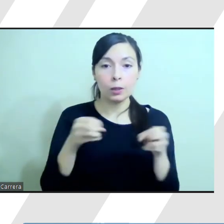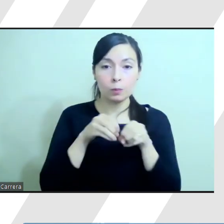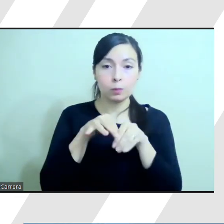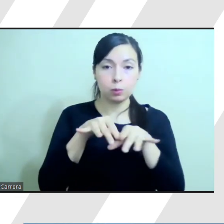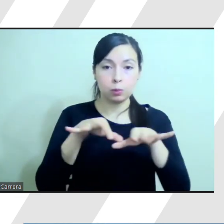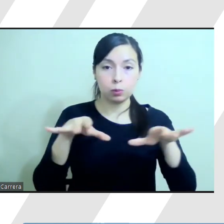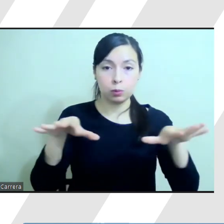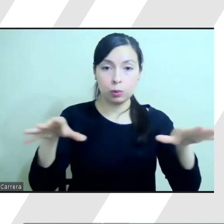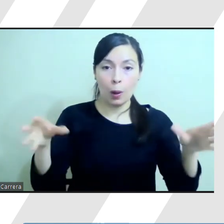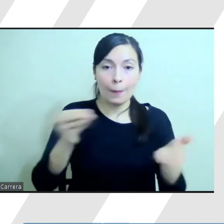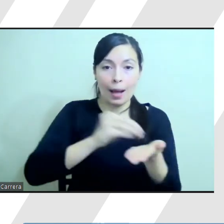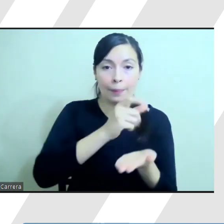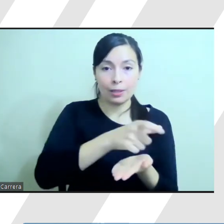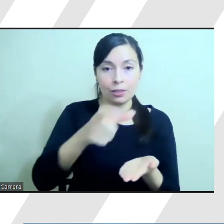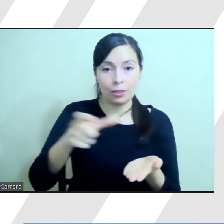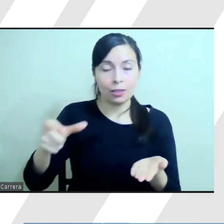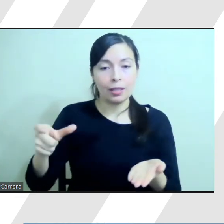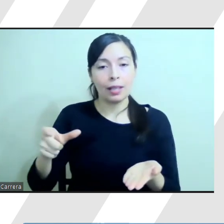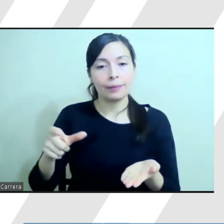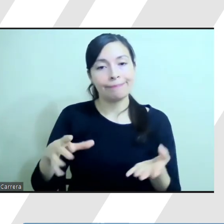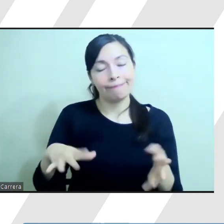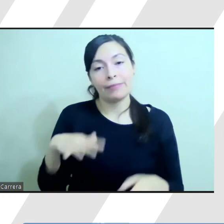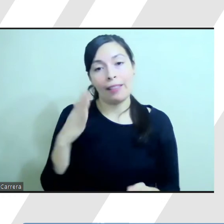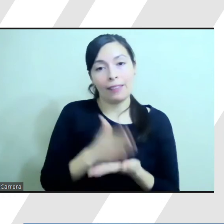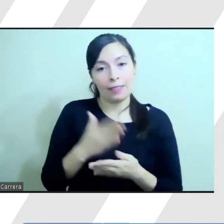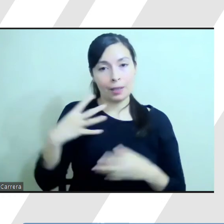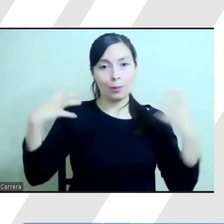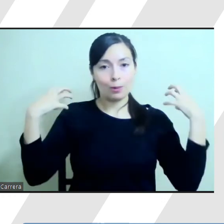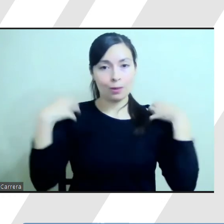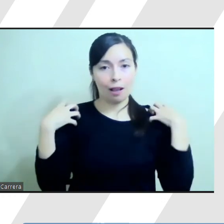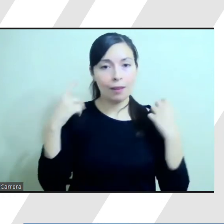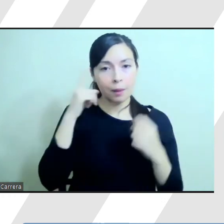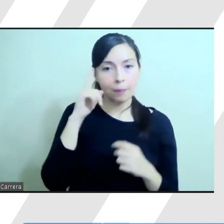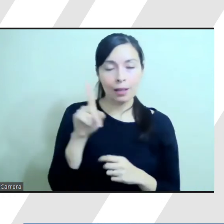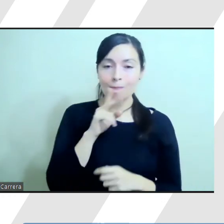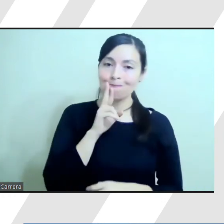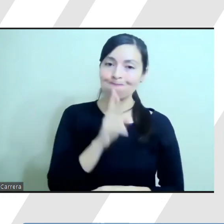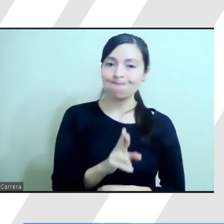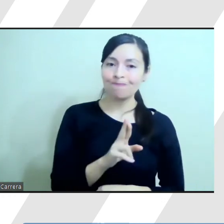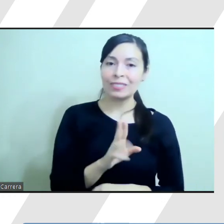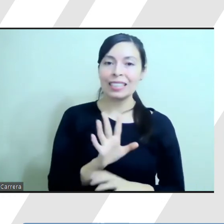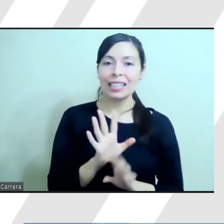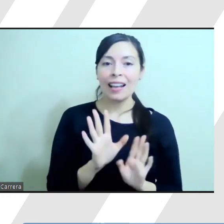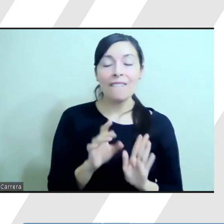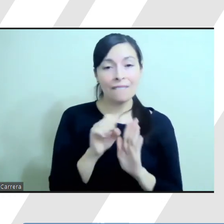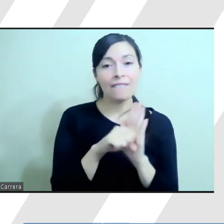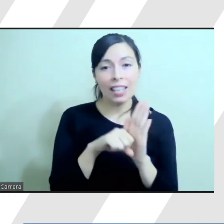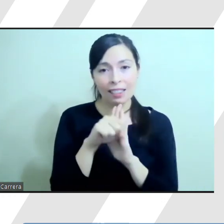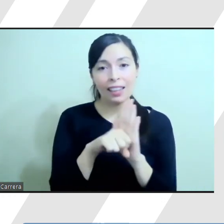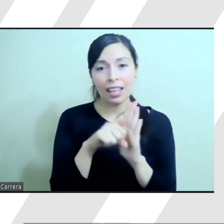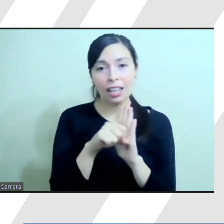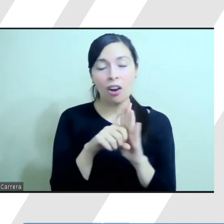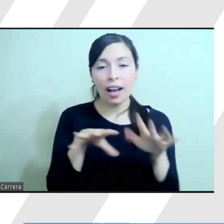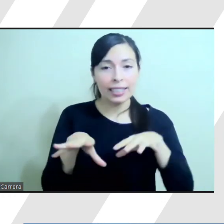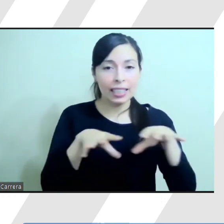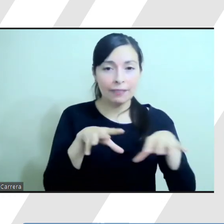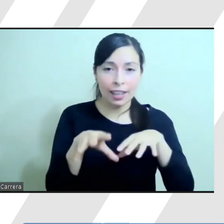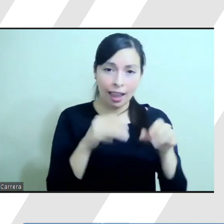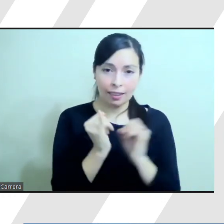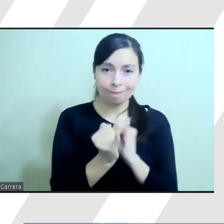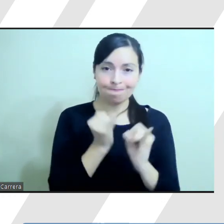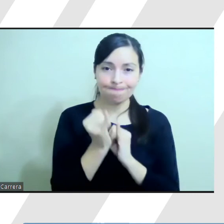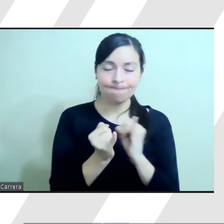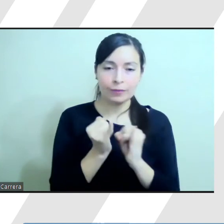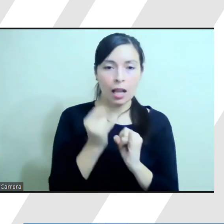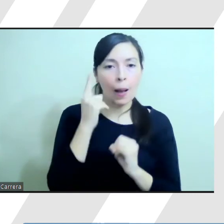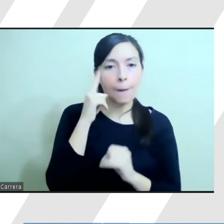que sea responsable. Por ahora es fácil responder que va a ser todo a través de videos y actividades online, pero sé que